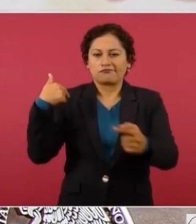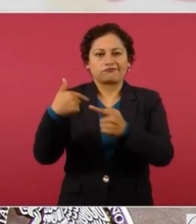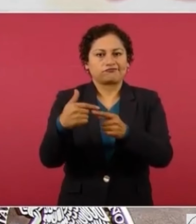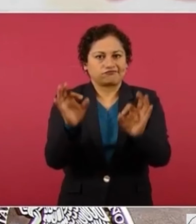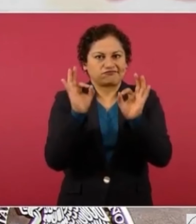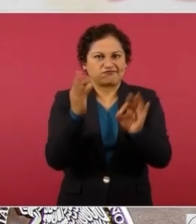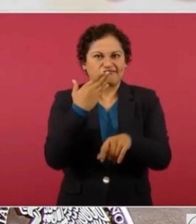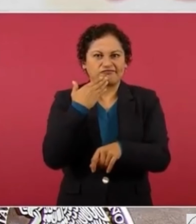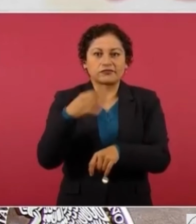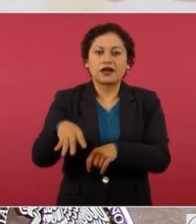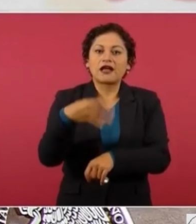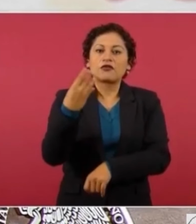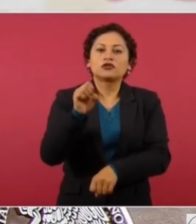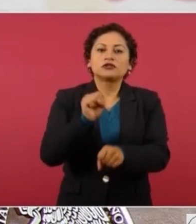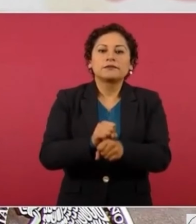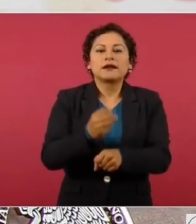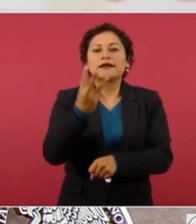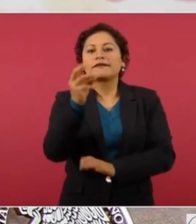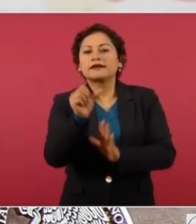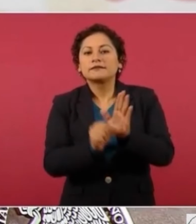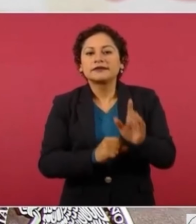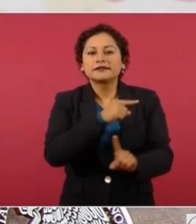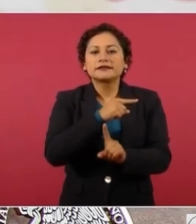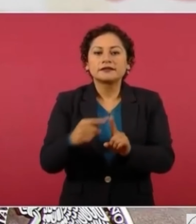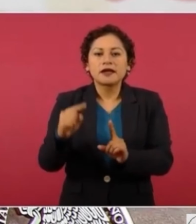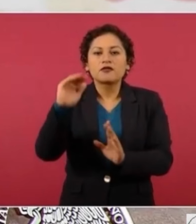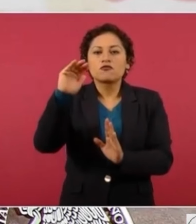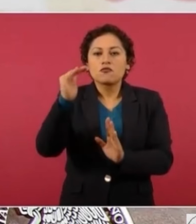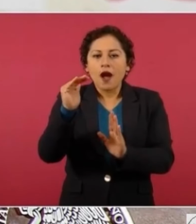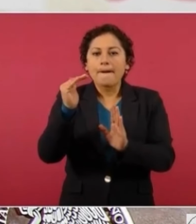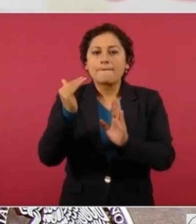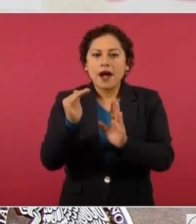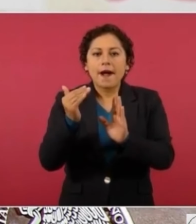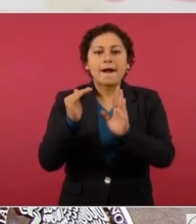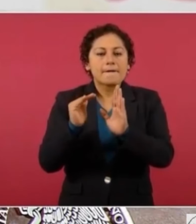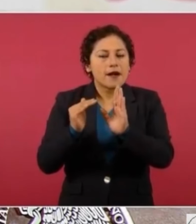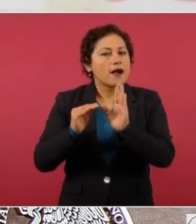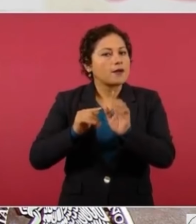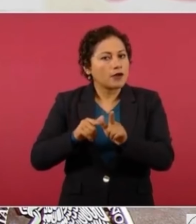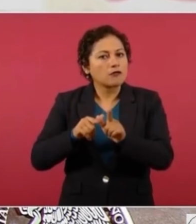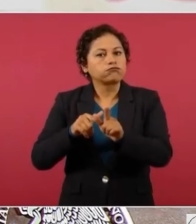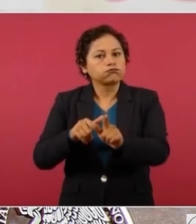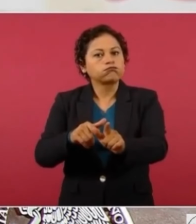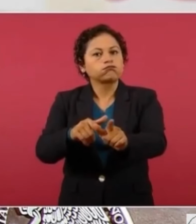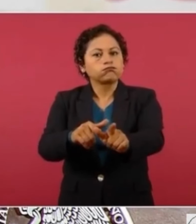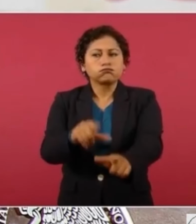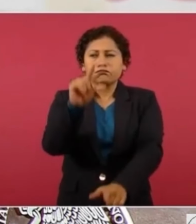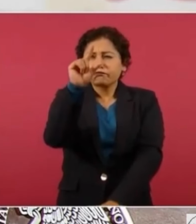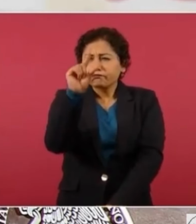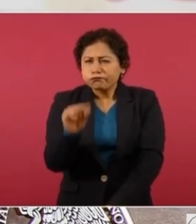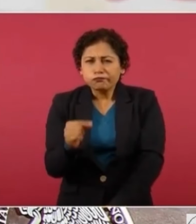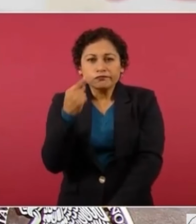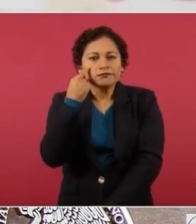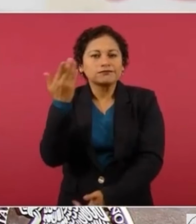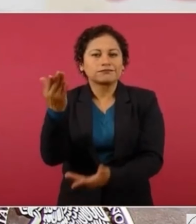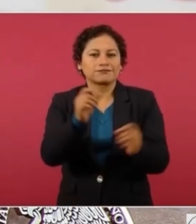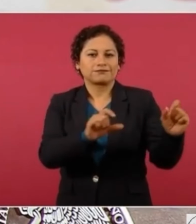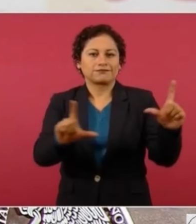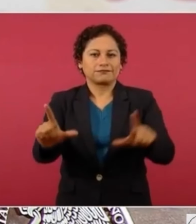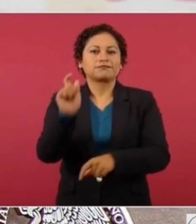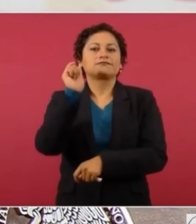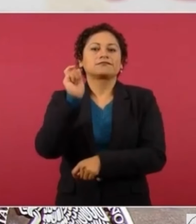14 semanas, 3 meses y medio de reducción continua y cada vez están en los números mínimos. Si vemos la primera, por favor, que es la